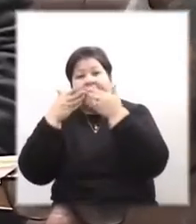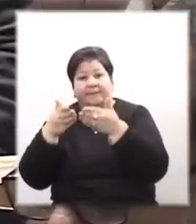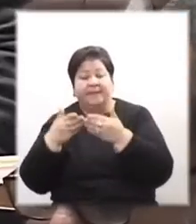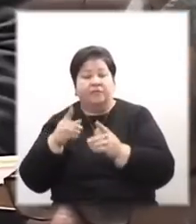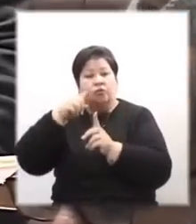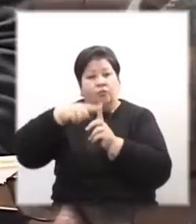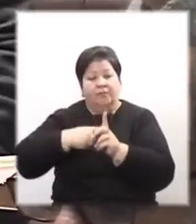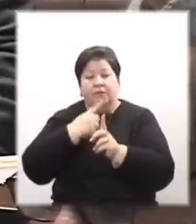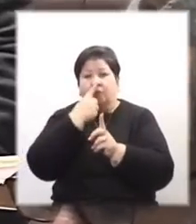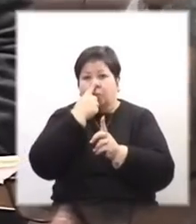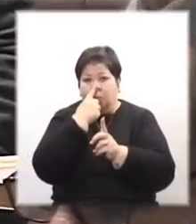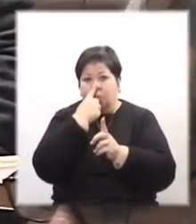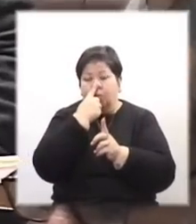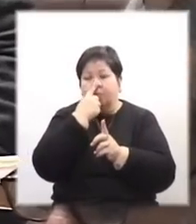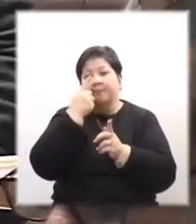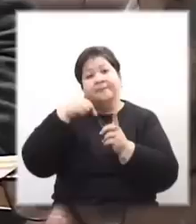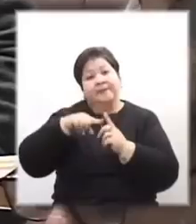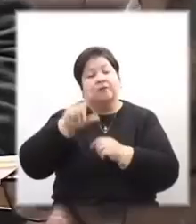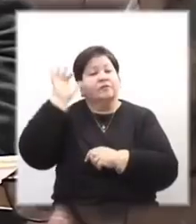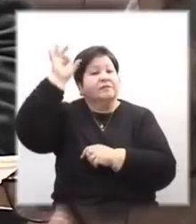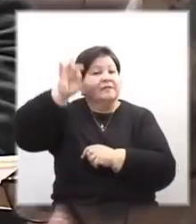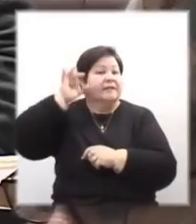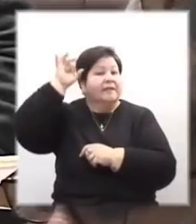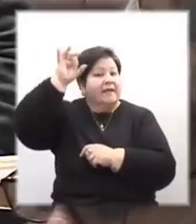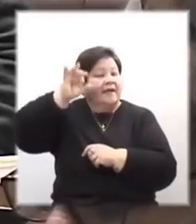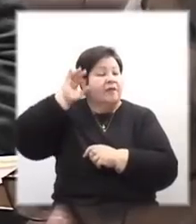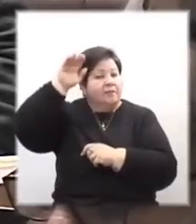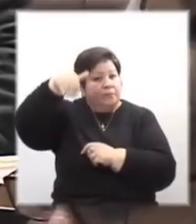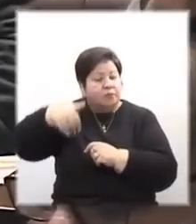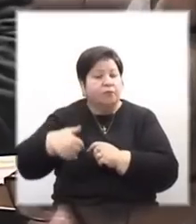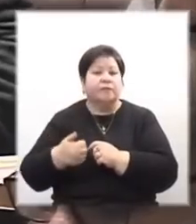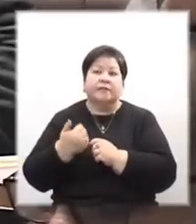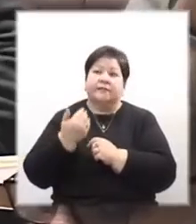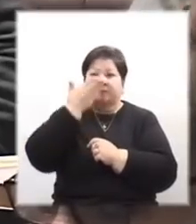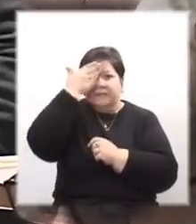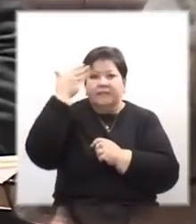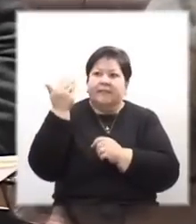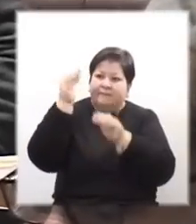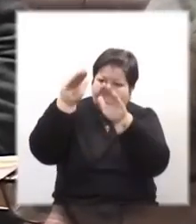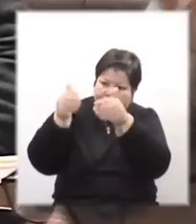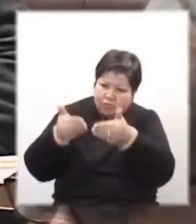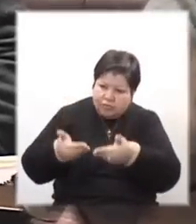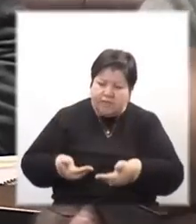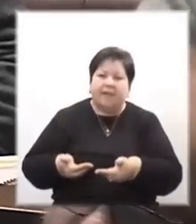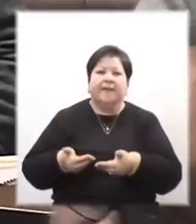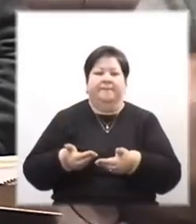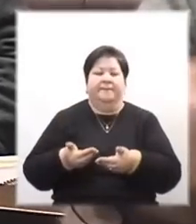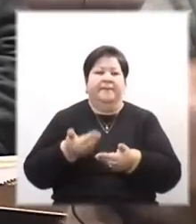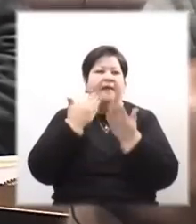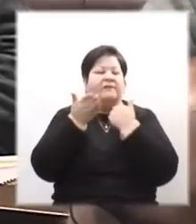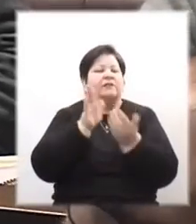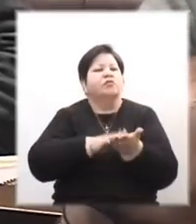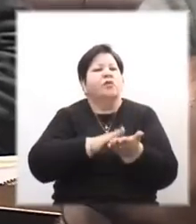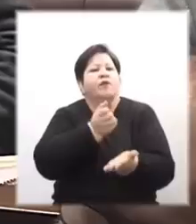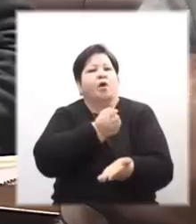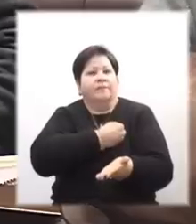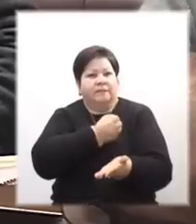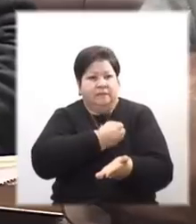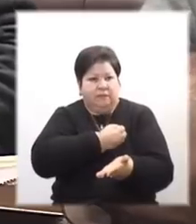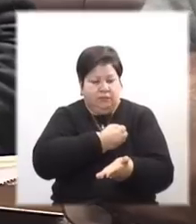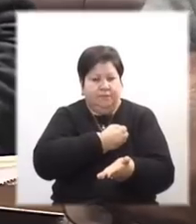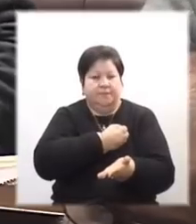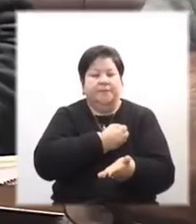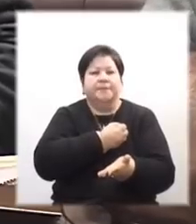mes de junio, en este caso en el Senado de la República, a la cual el Frente Amplio lo convocó para hablar sobre el tema de los homicidios.